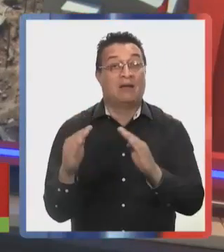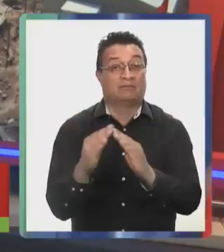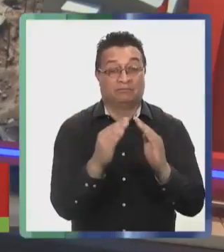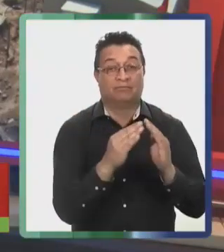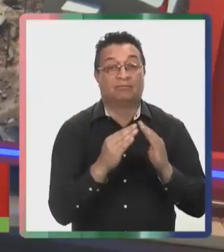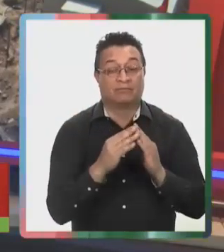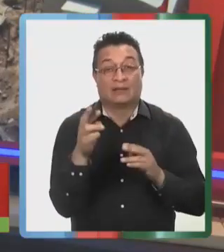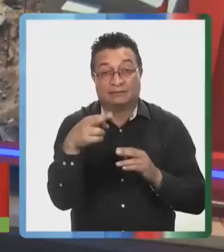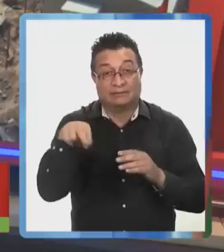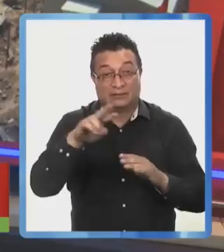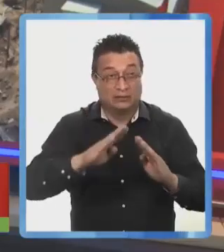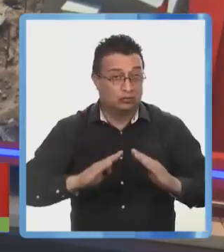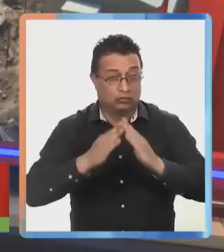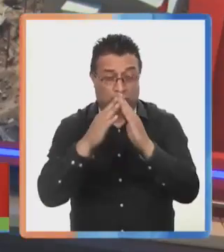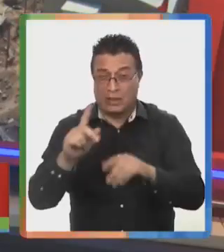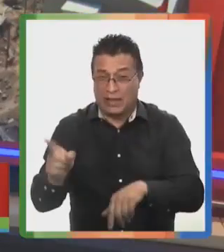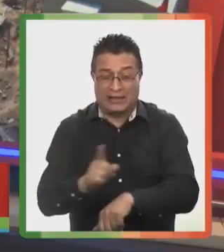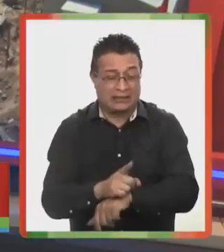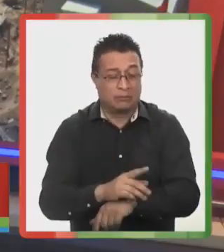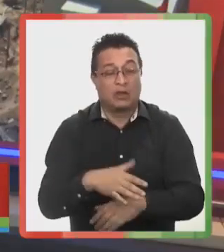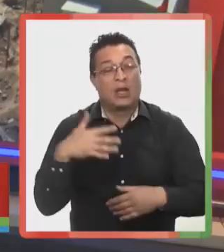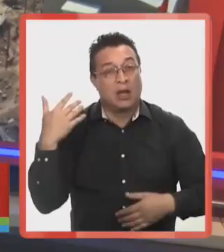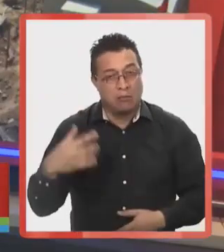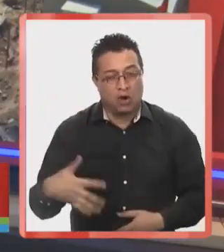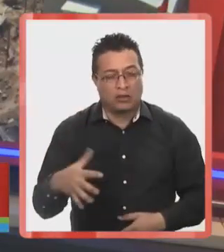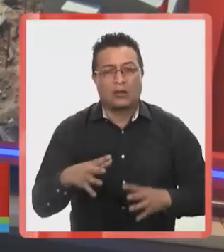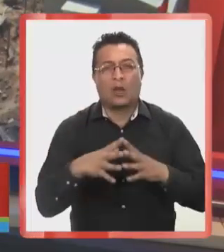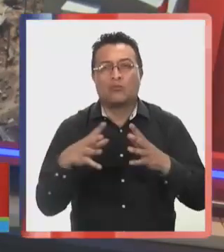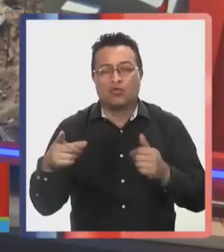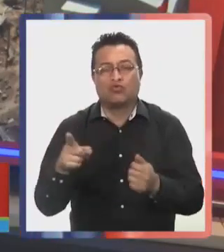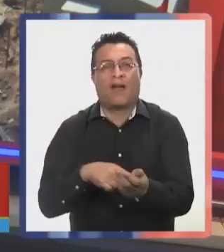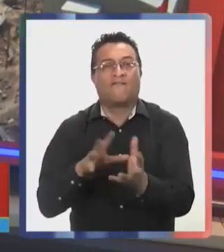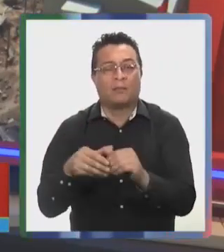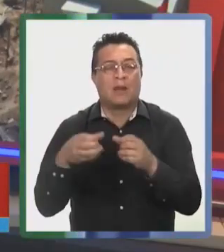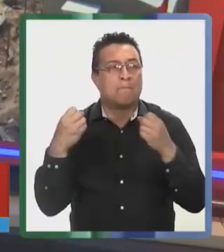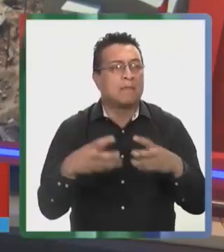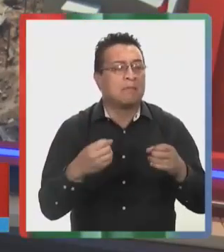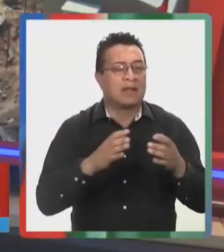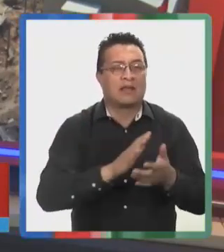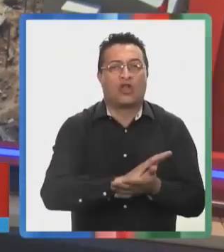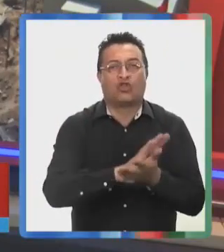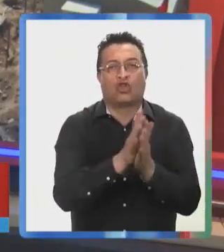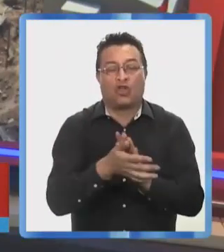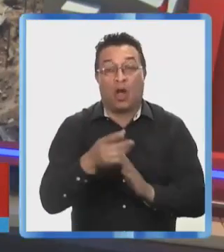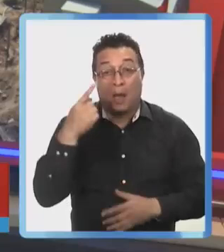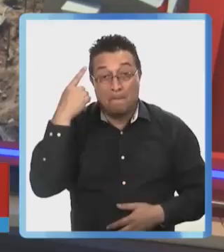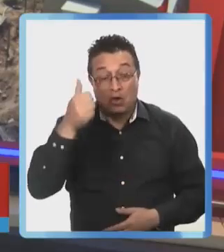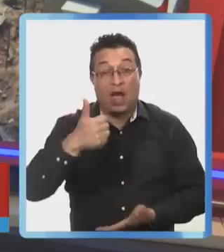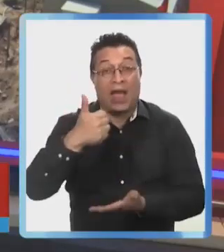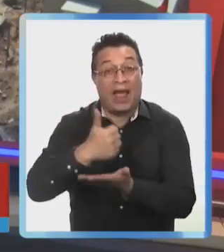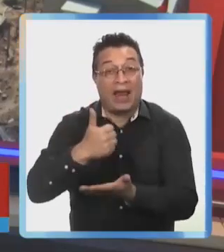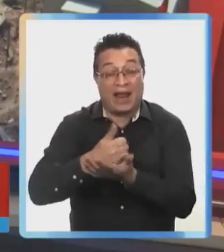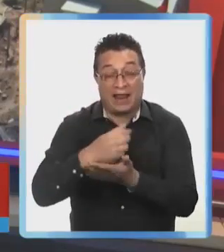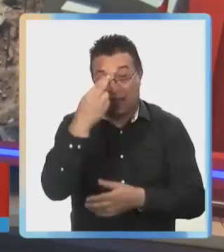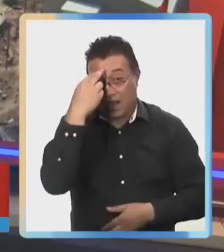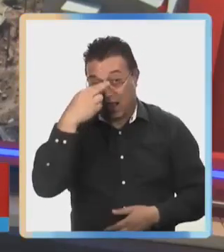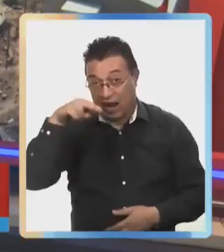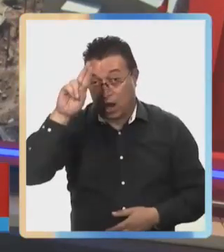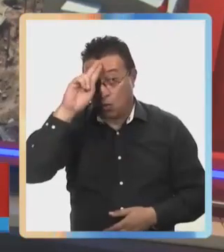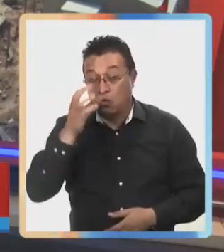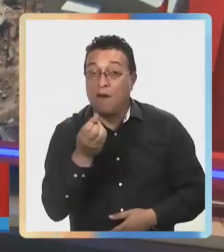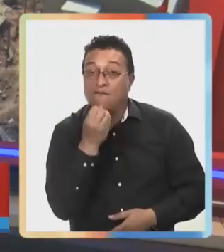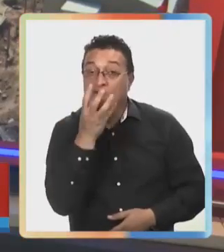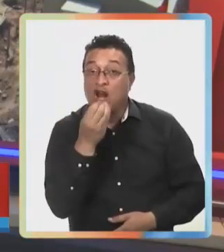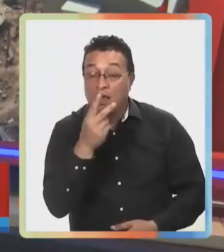materia habitacional. La reconstrucción rápida es clave para muchísimas familias que lo perdieron todo. Sin embargo, los alcaldes de Arauco